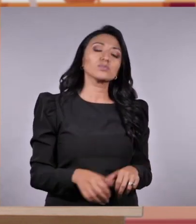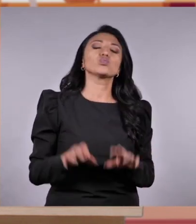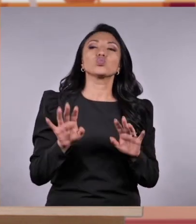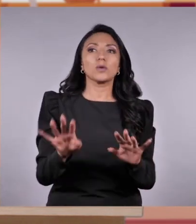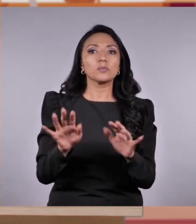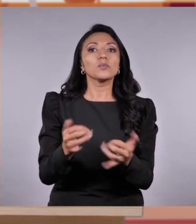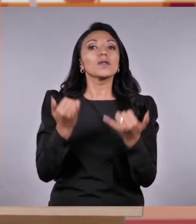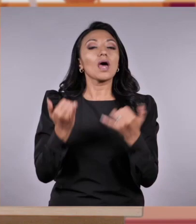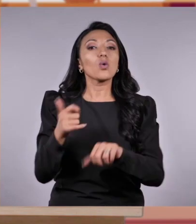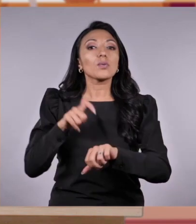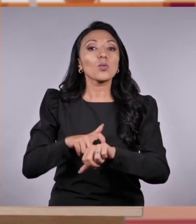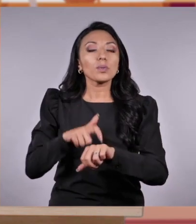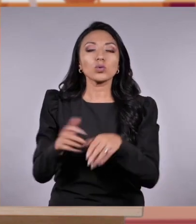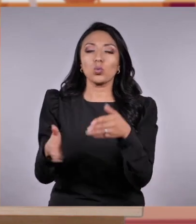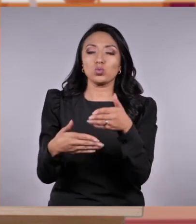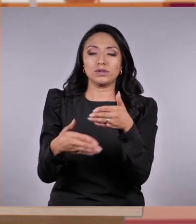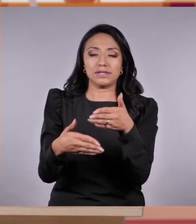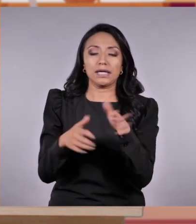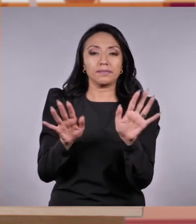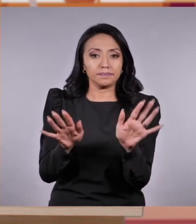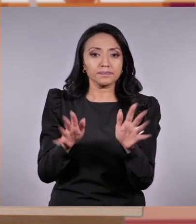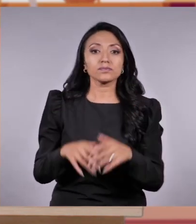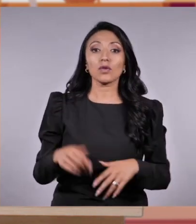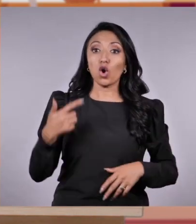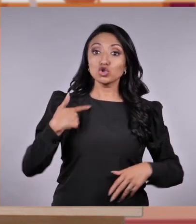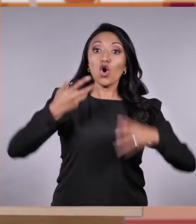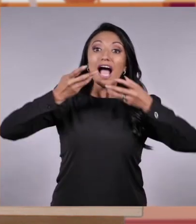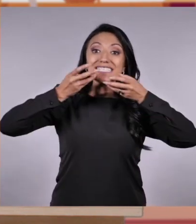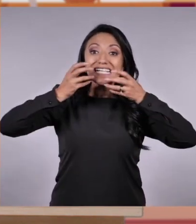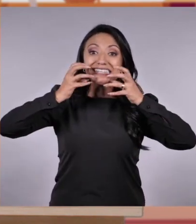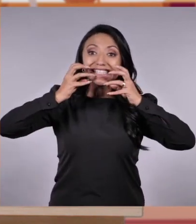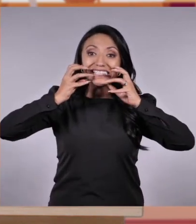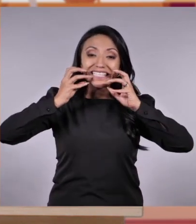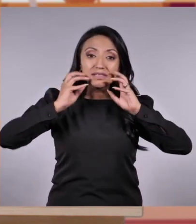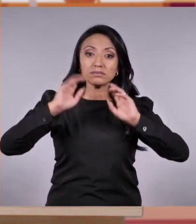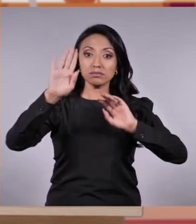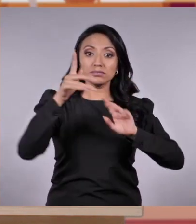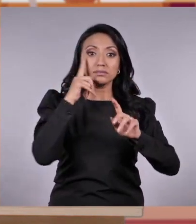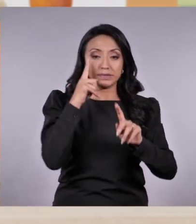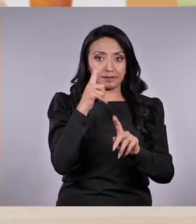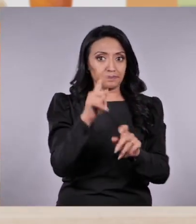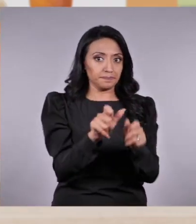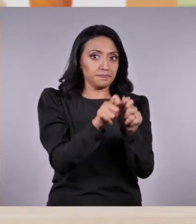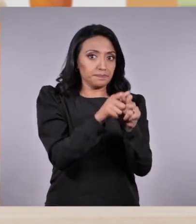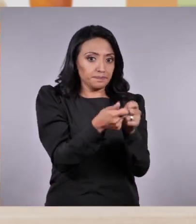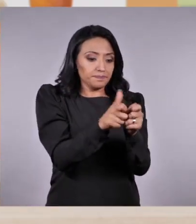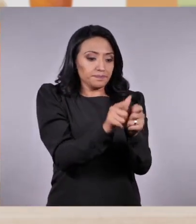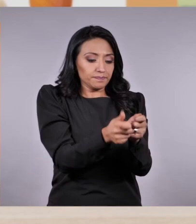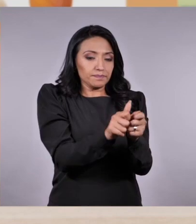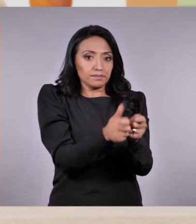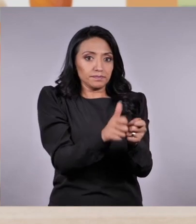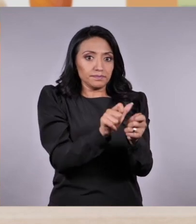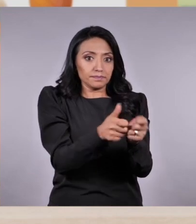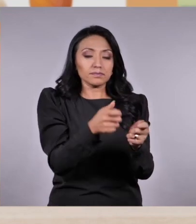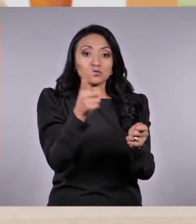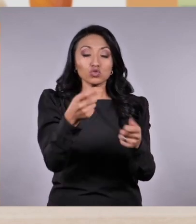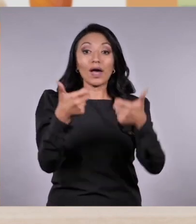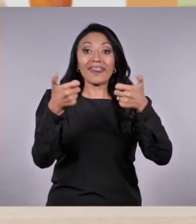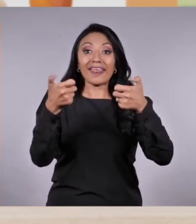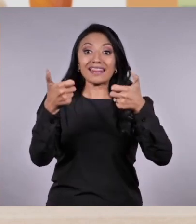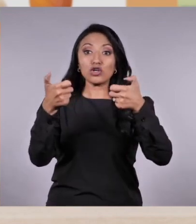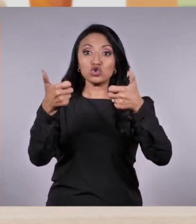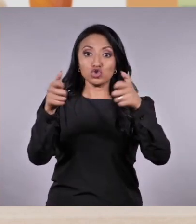sí, es el momento de cocinar. ¡Ya! Voy a desgranar los choclos de esta manera. A ver. Presta atención. Con tus